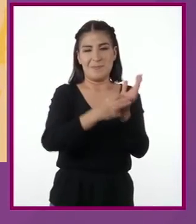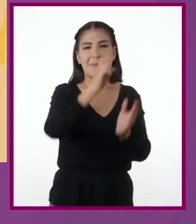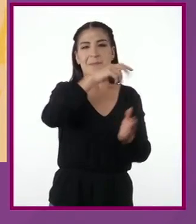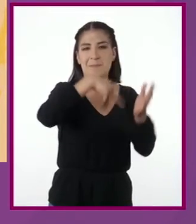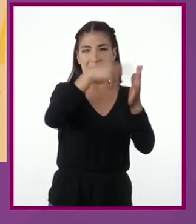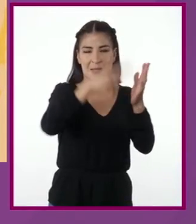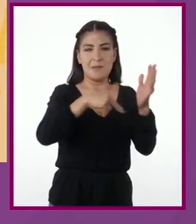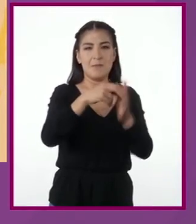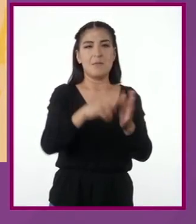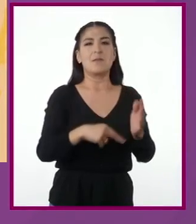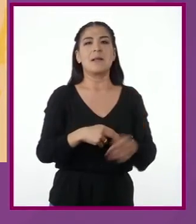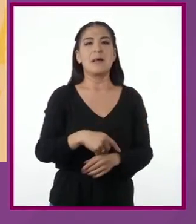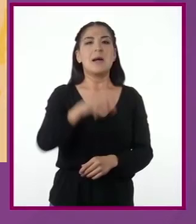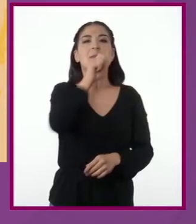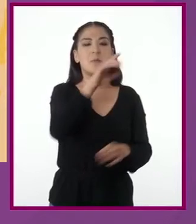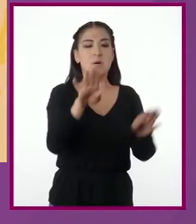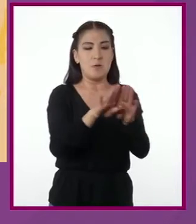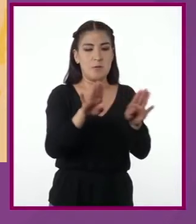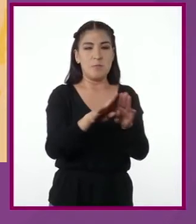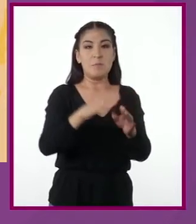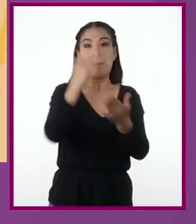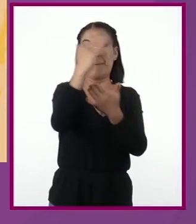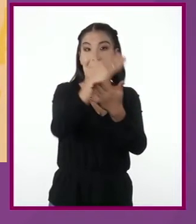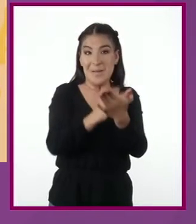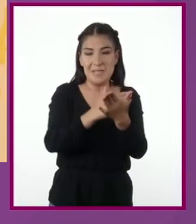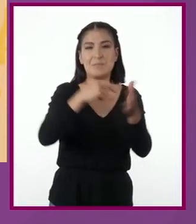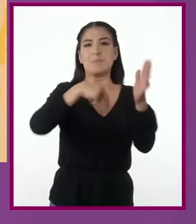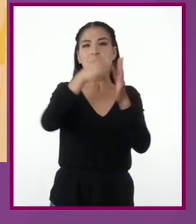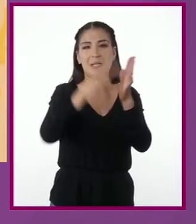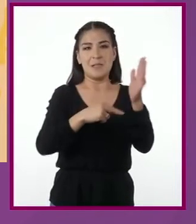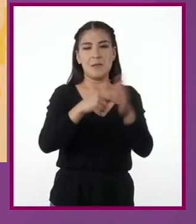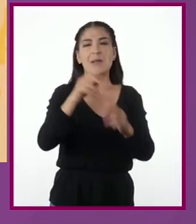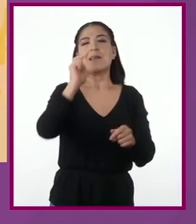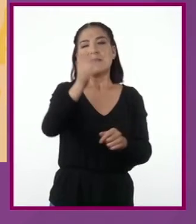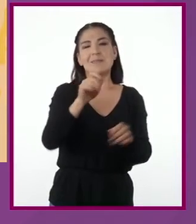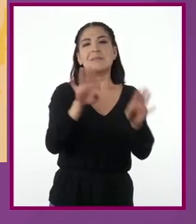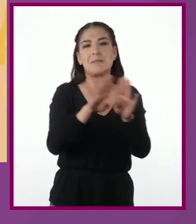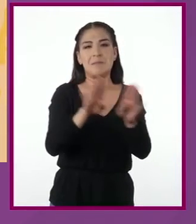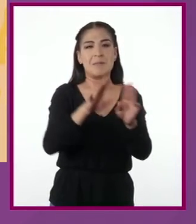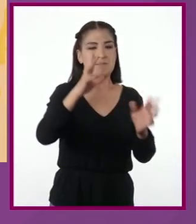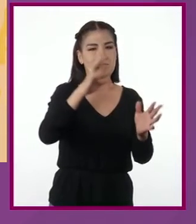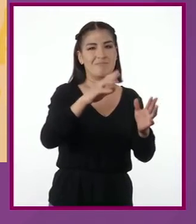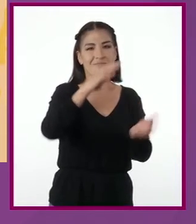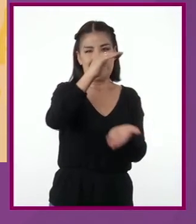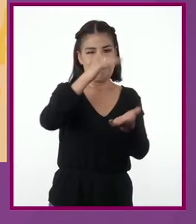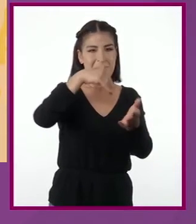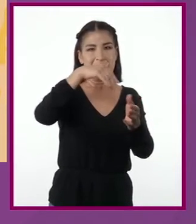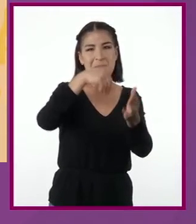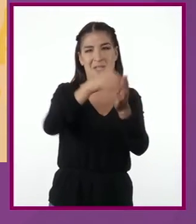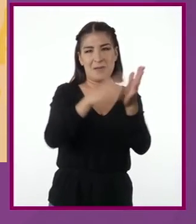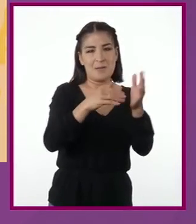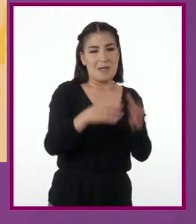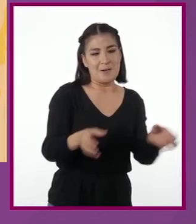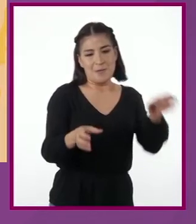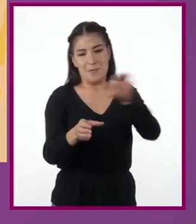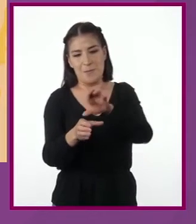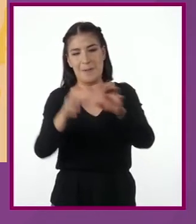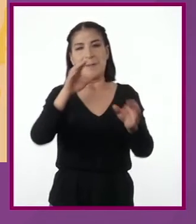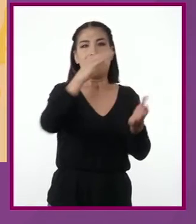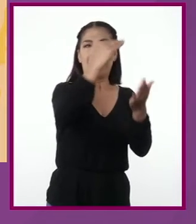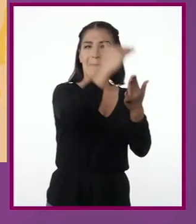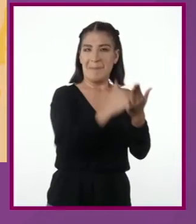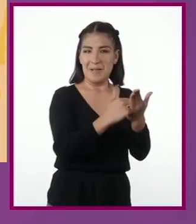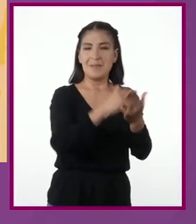El signo menos representa el consumo de pintura, es decir, lo que se le quita a la lata de pintura. Por lo